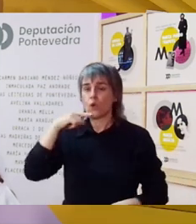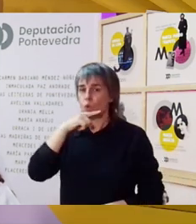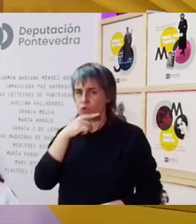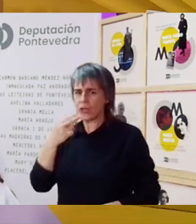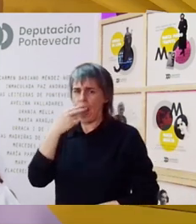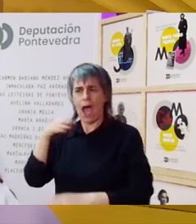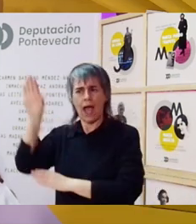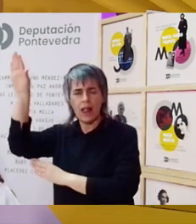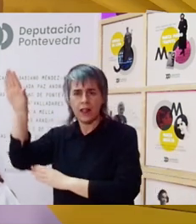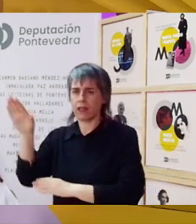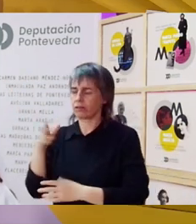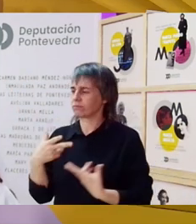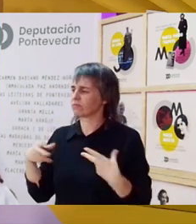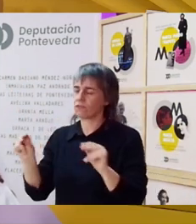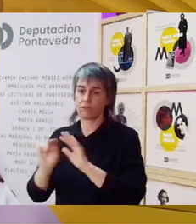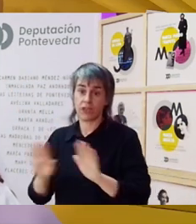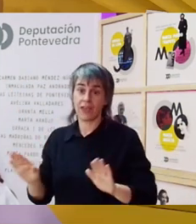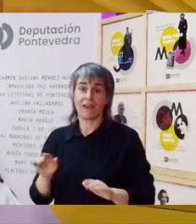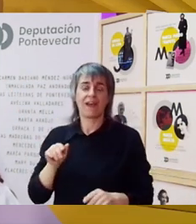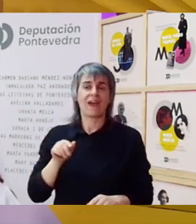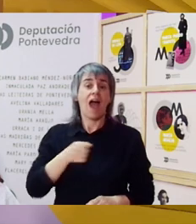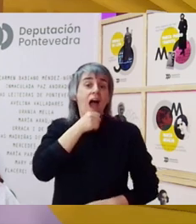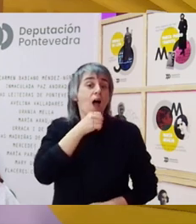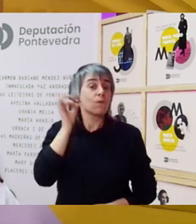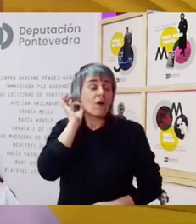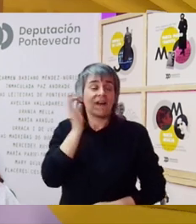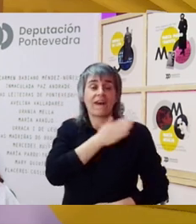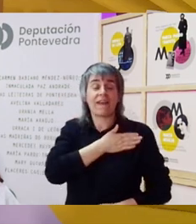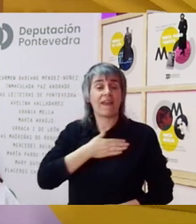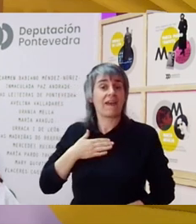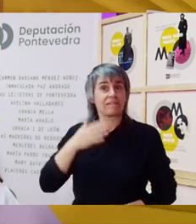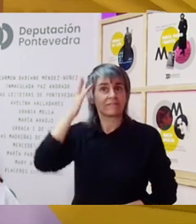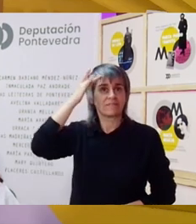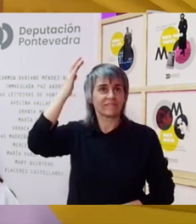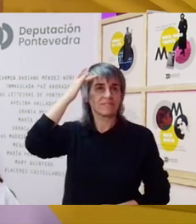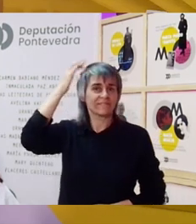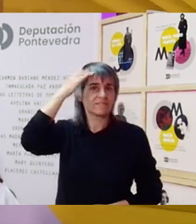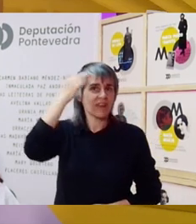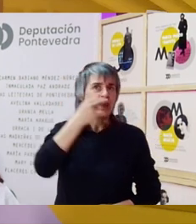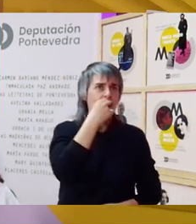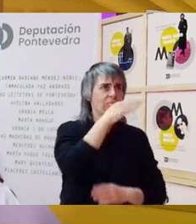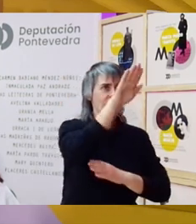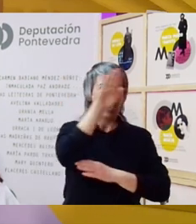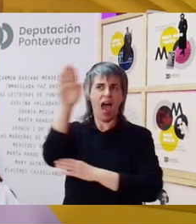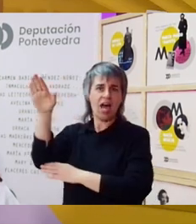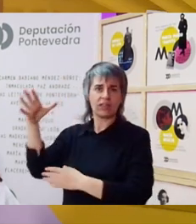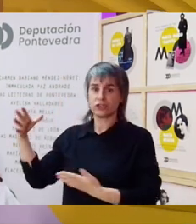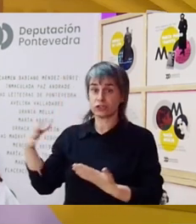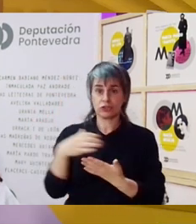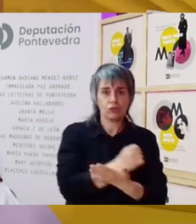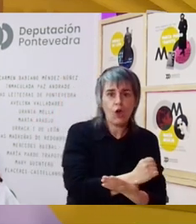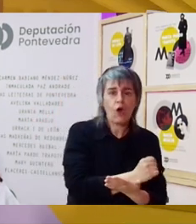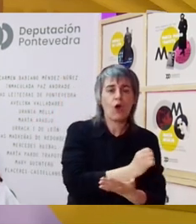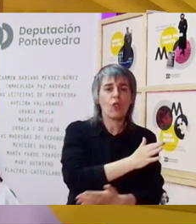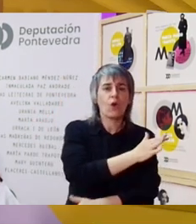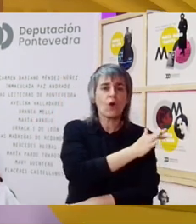Hitler. Ela confiaba en que todos estos nazis e todos estos, esta